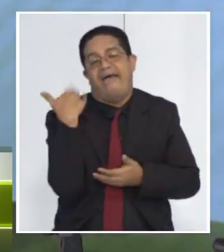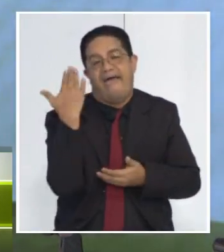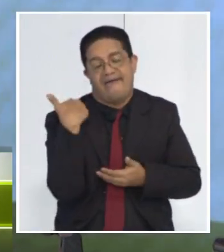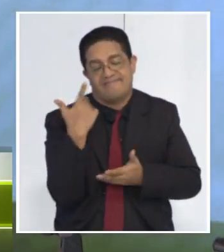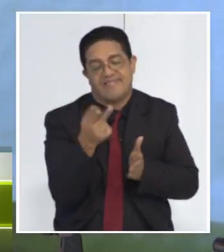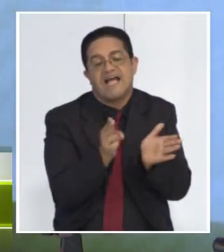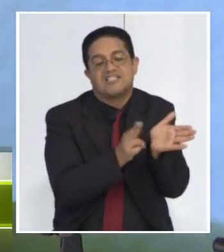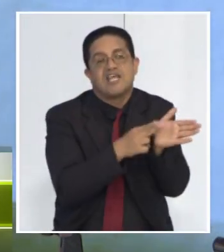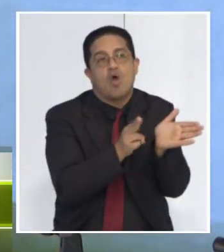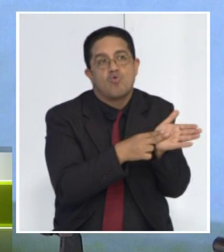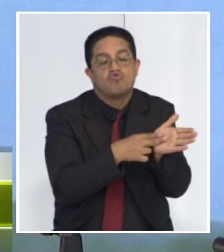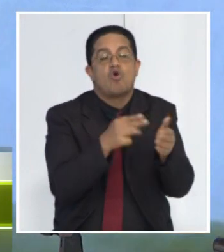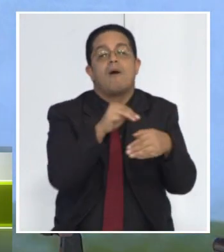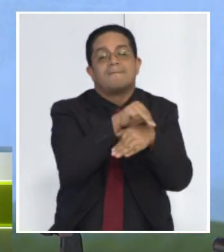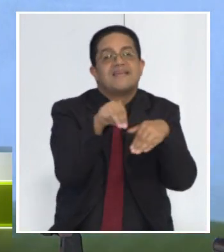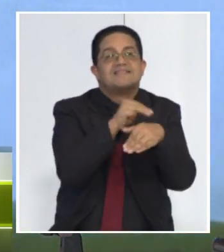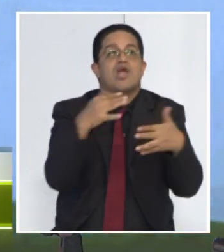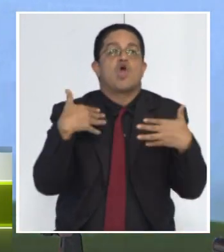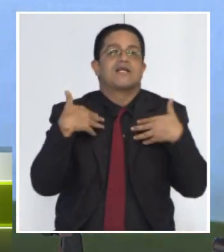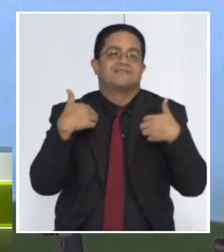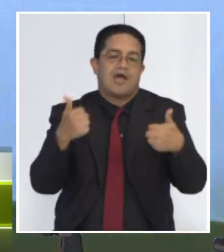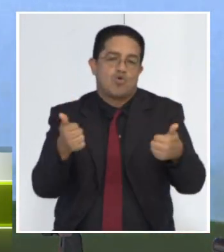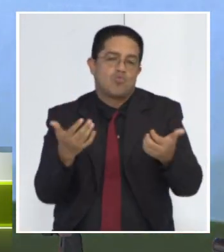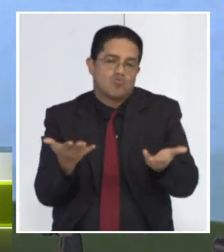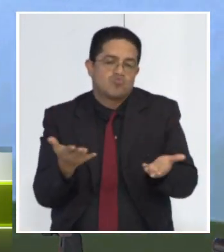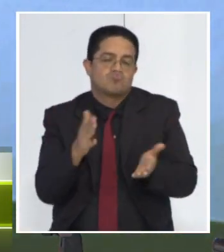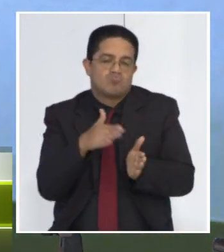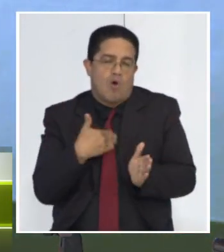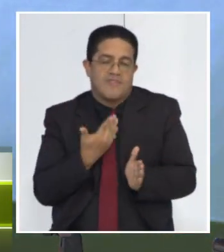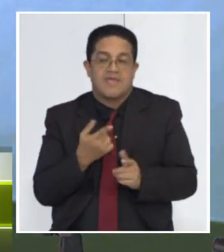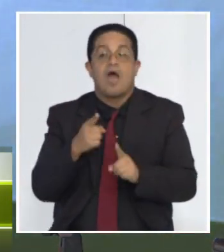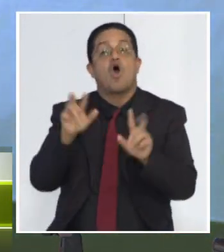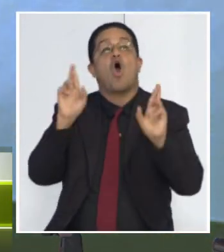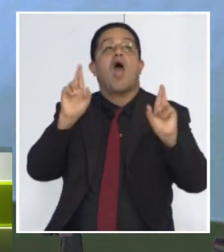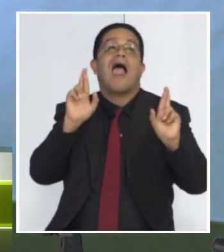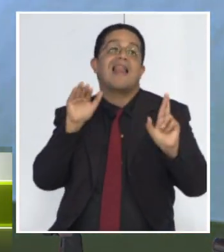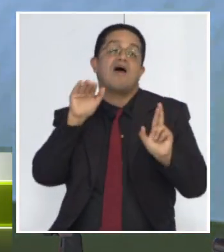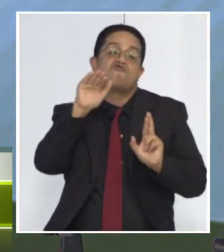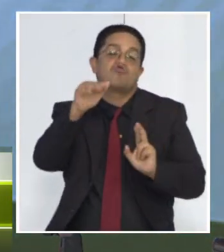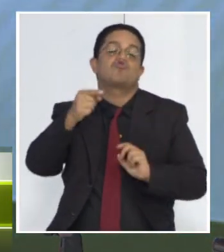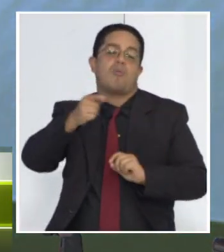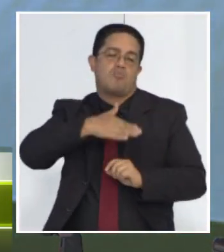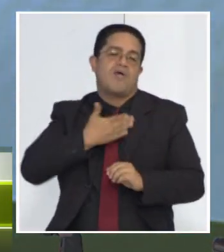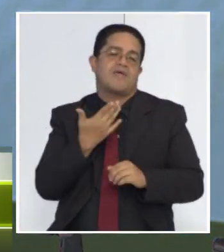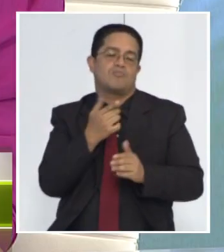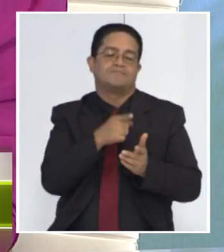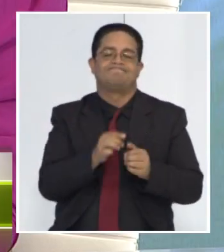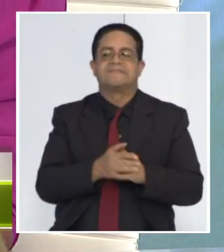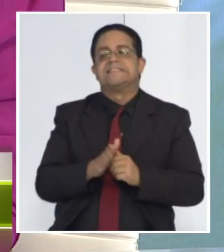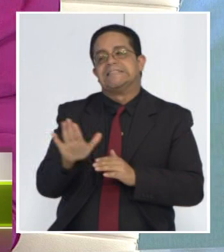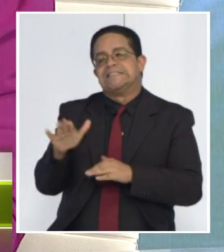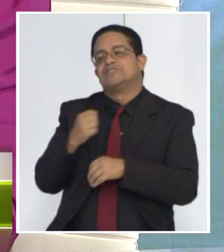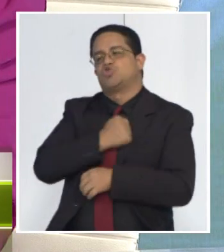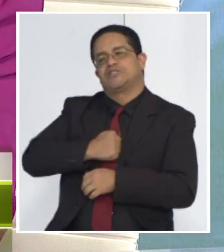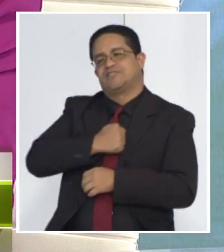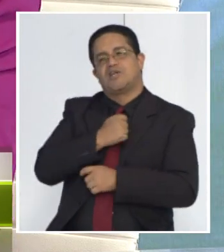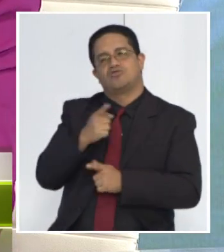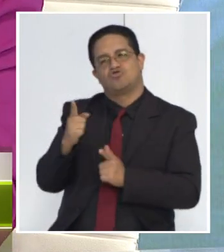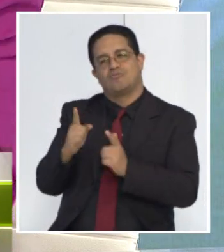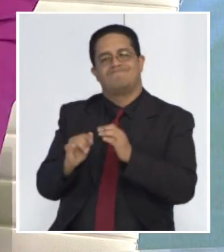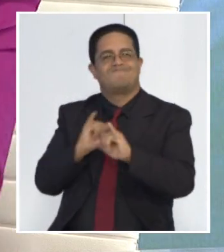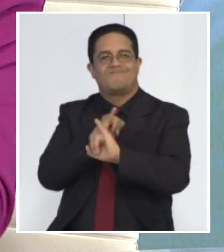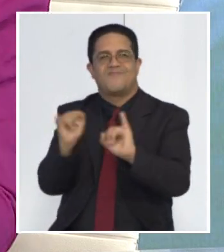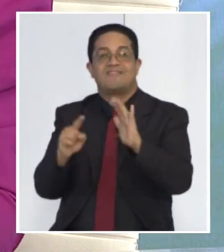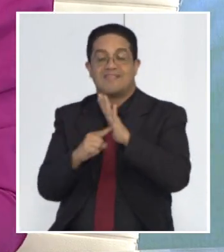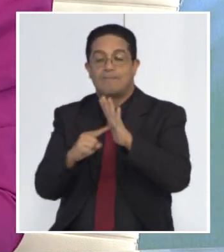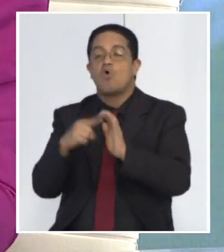Social y al Ministerio de Sanidad y podamos tener esta tecnología de punta en todos nuestros pacientes hospitalarios. Doctor, lamentablemente se nos terminó el tiempo y existen